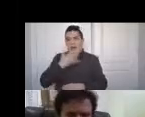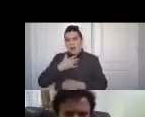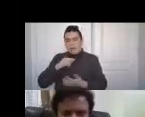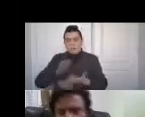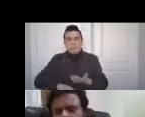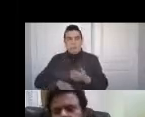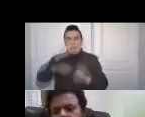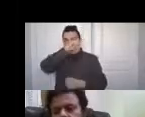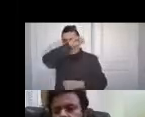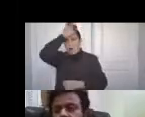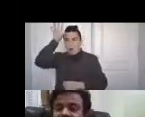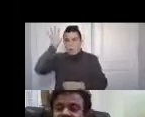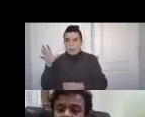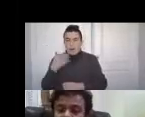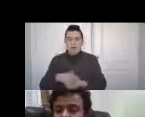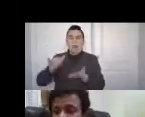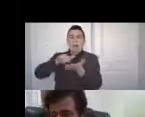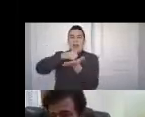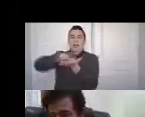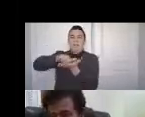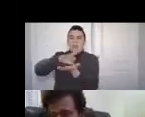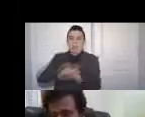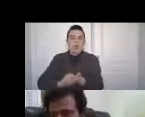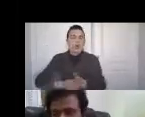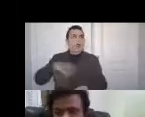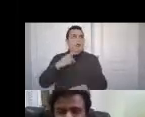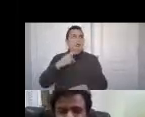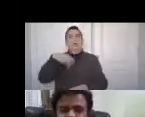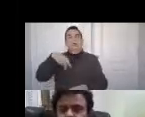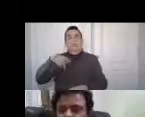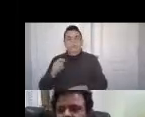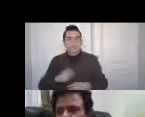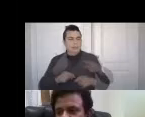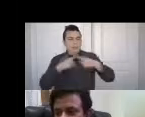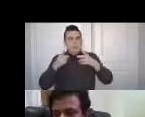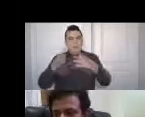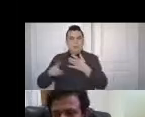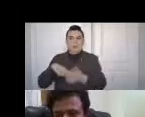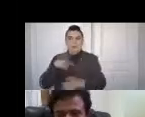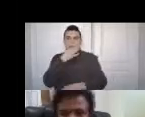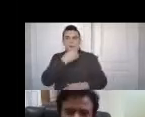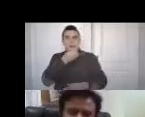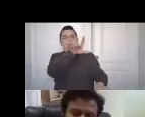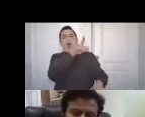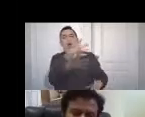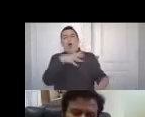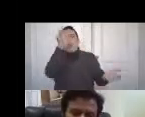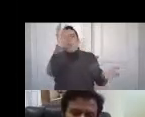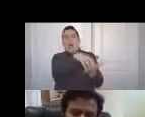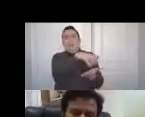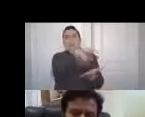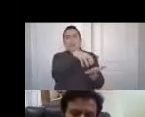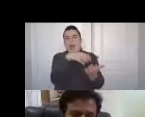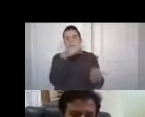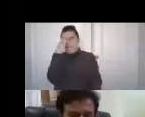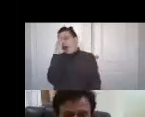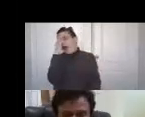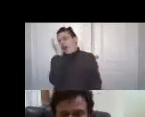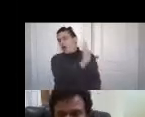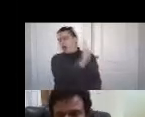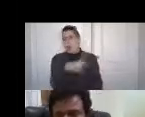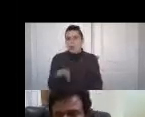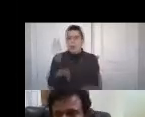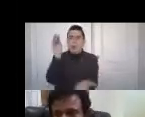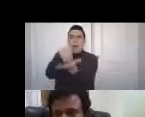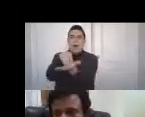York, la Kent. Pero para no estigmatizar de alguna manera las ciudades de donde aparecían estas variantes, ¿cierto?,